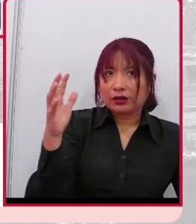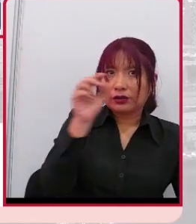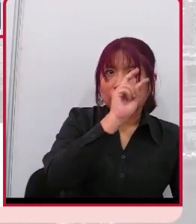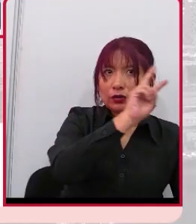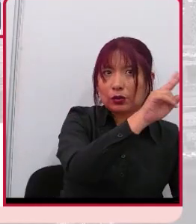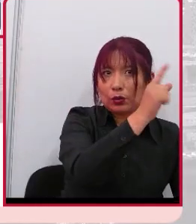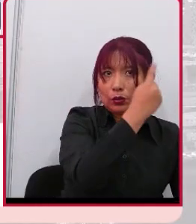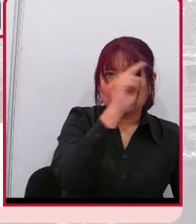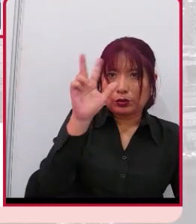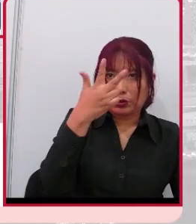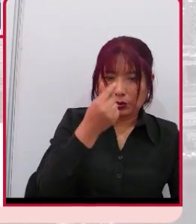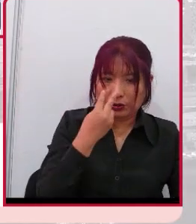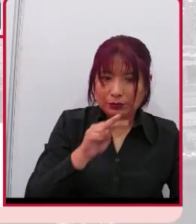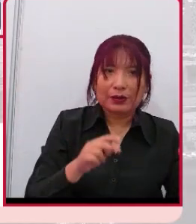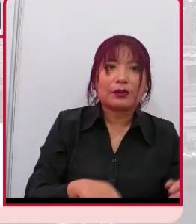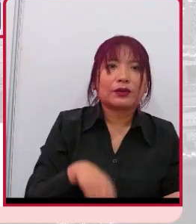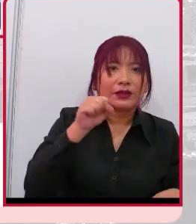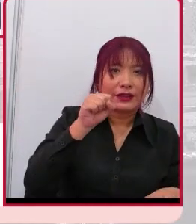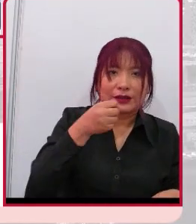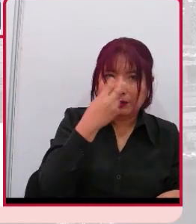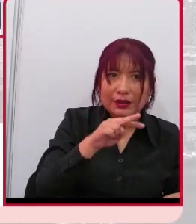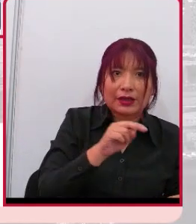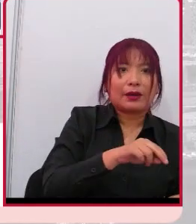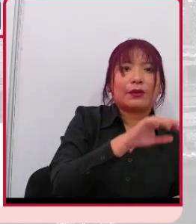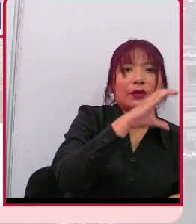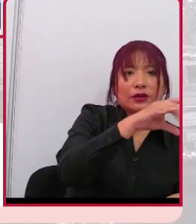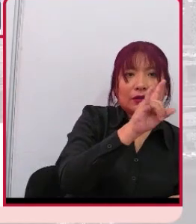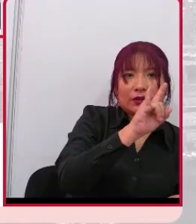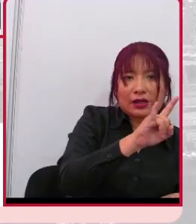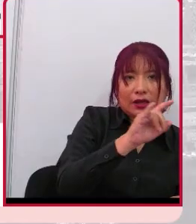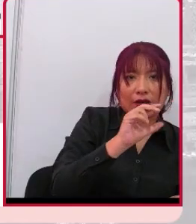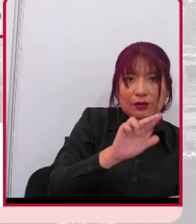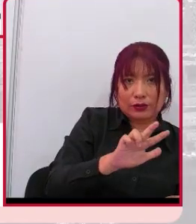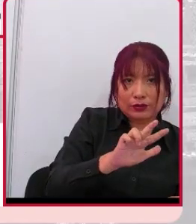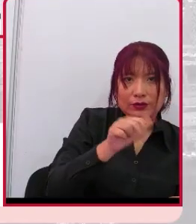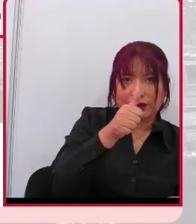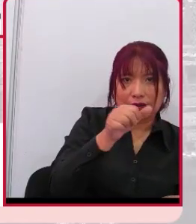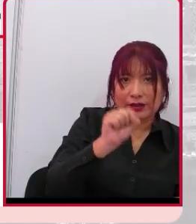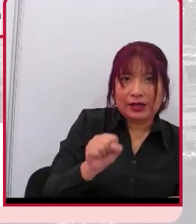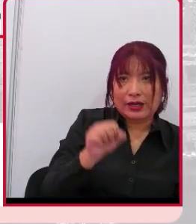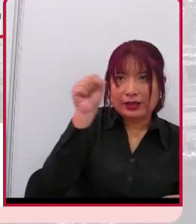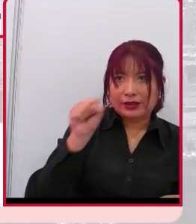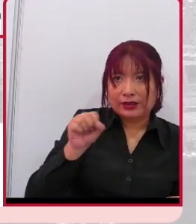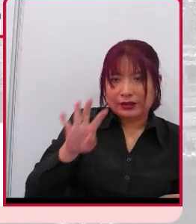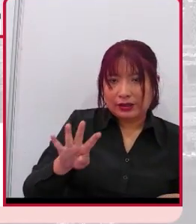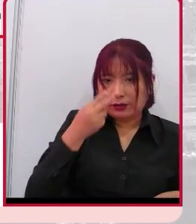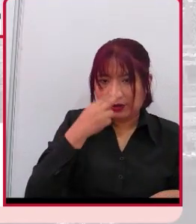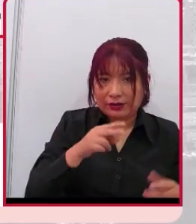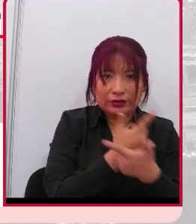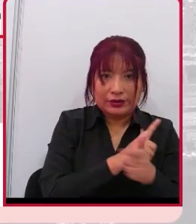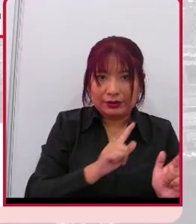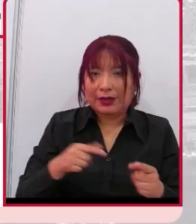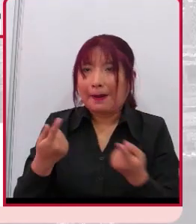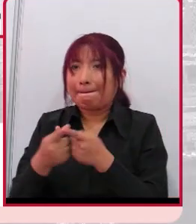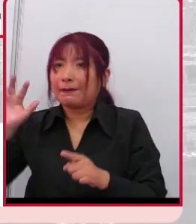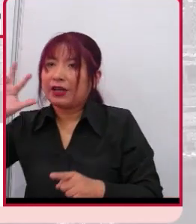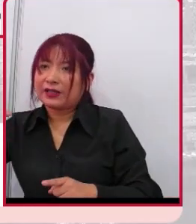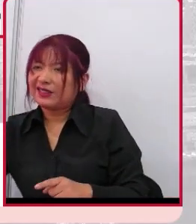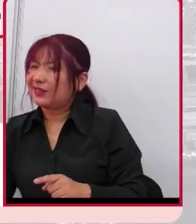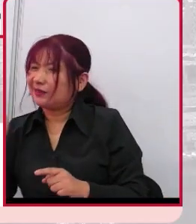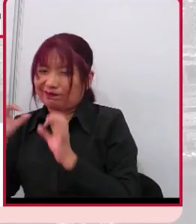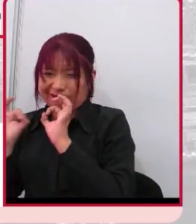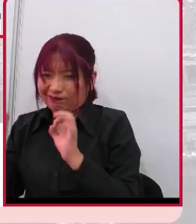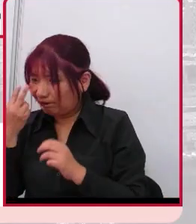libre. Sin embargo, en la muestra número 3 ya no encontrábamos absolutamente nada de energita libre. Vayamos a la caracterización